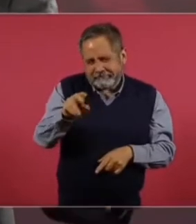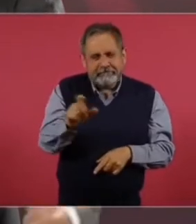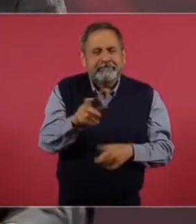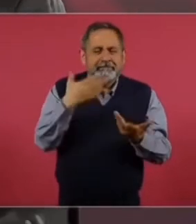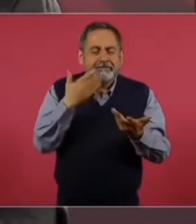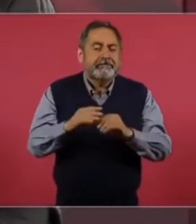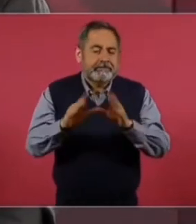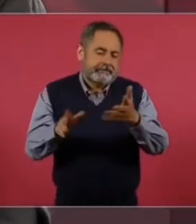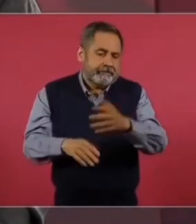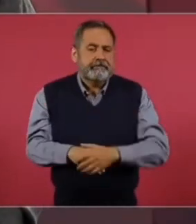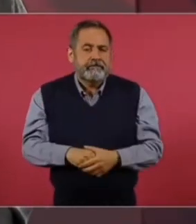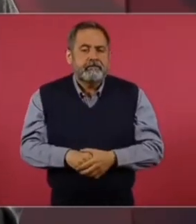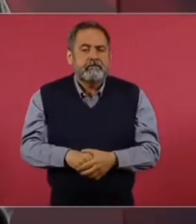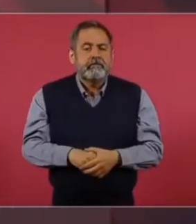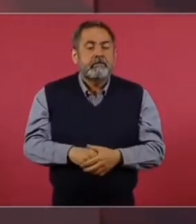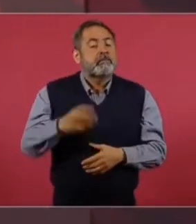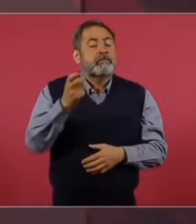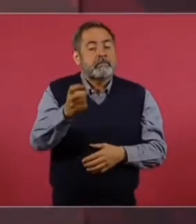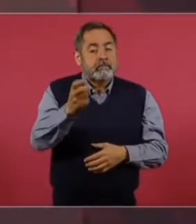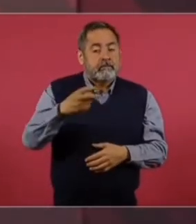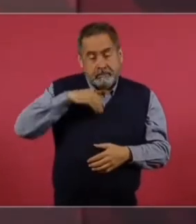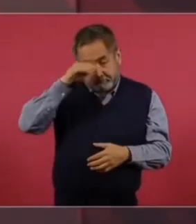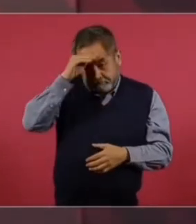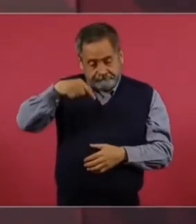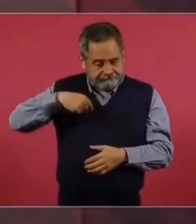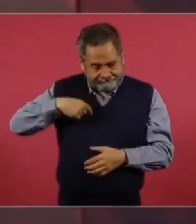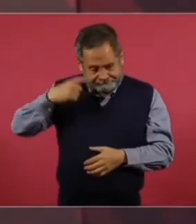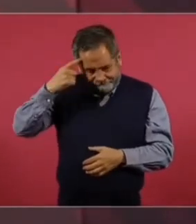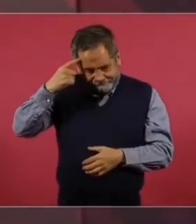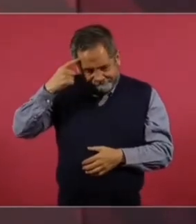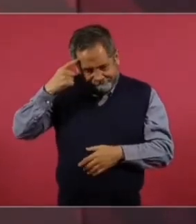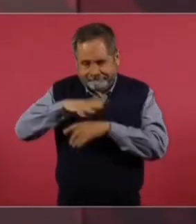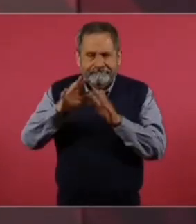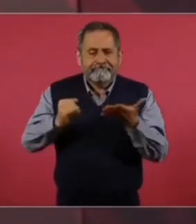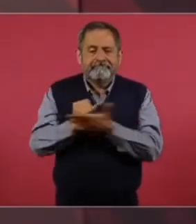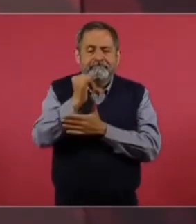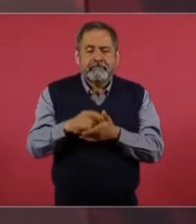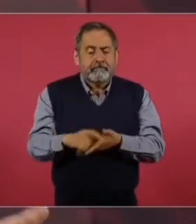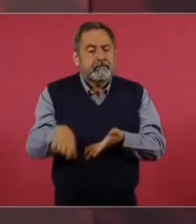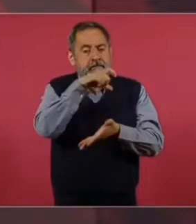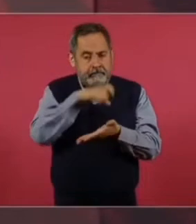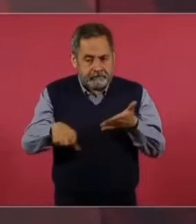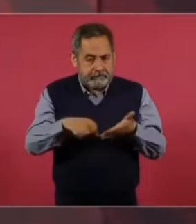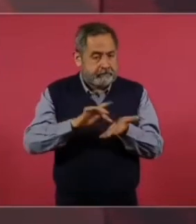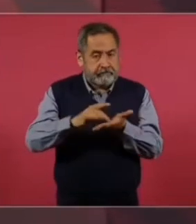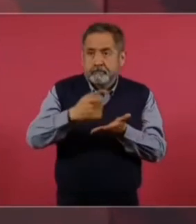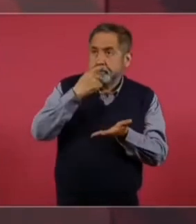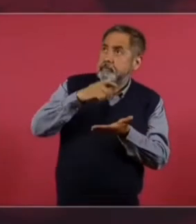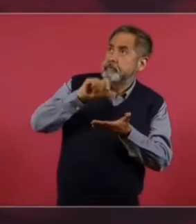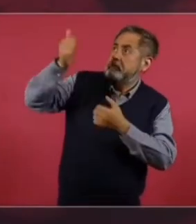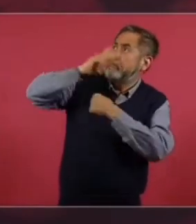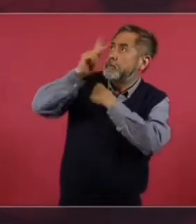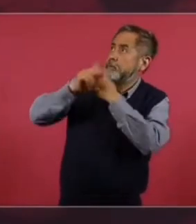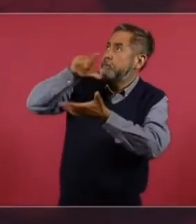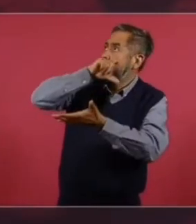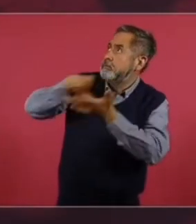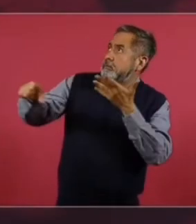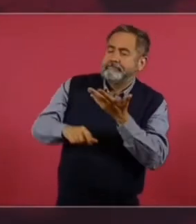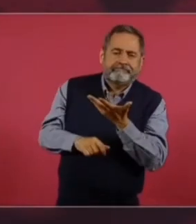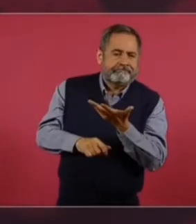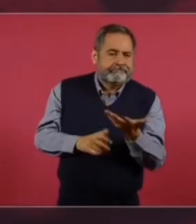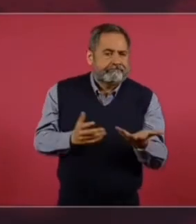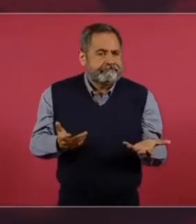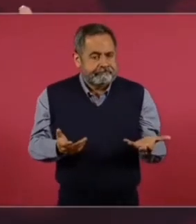¿no? Entonces, tipo latinos. Por eso, cuando decidimos comprar medicamentos en el extranjero